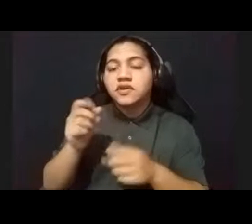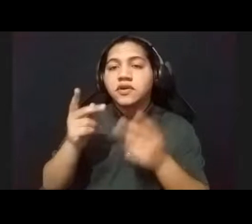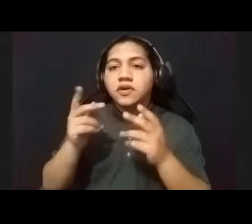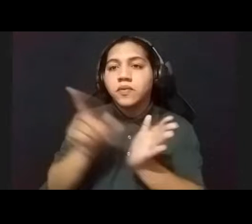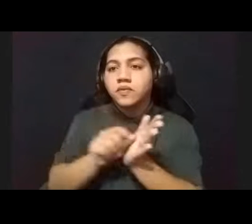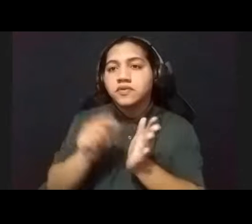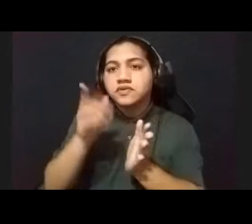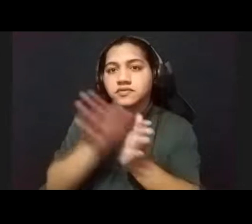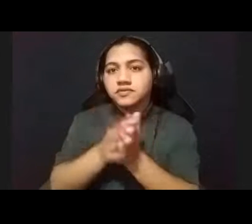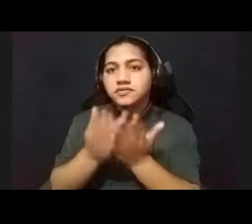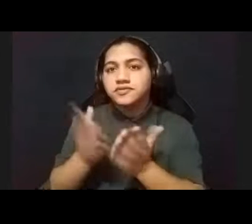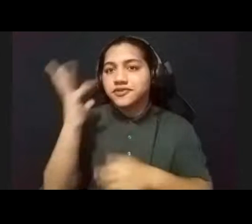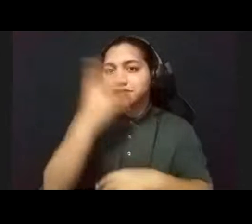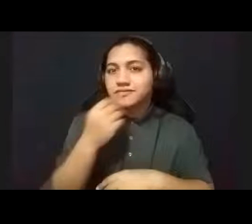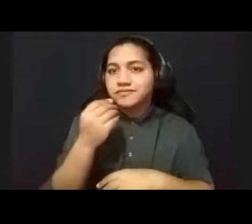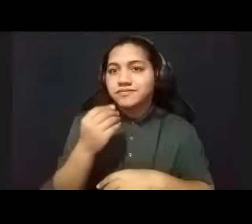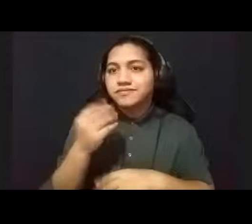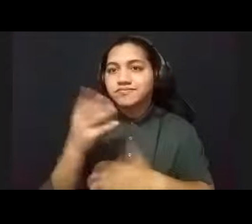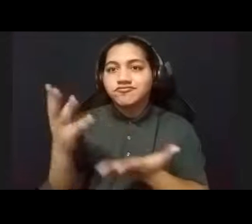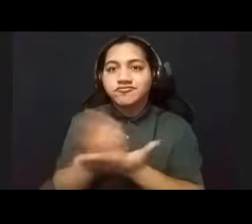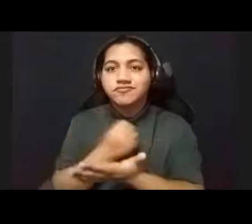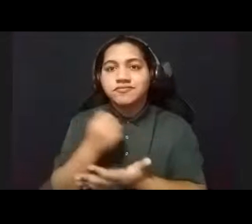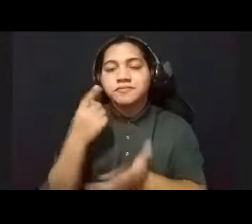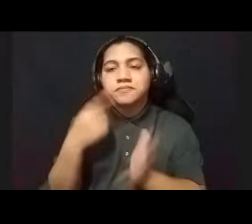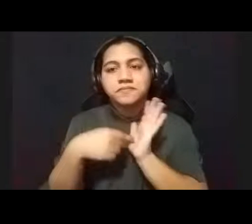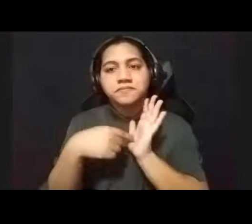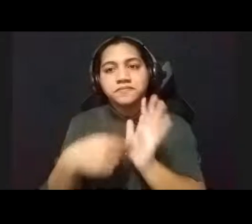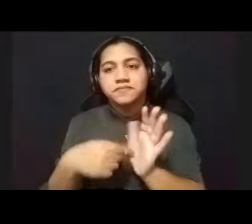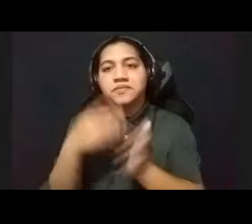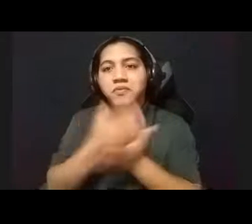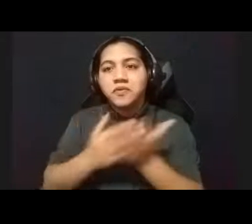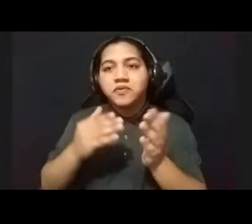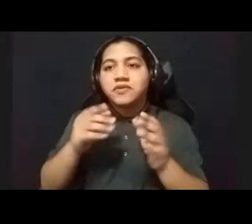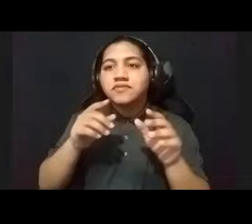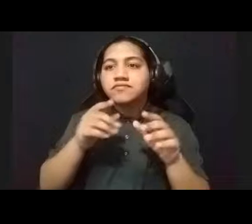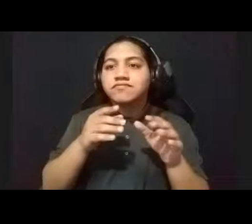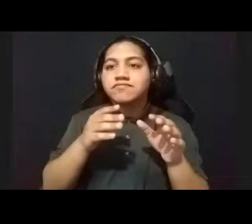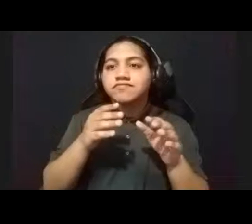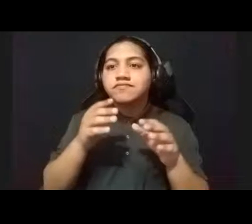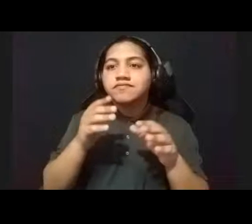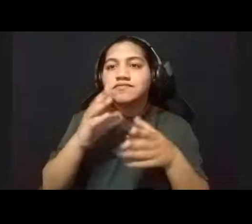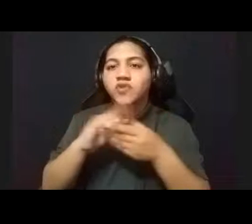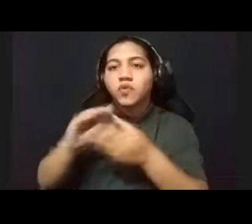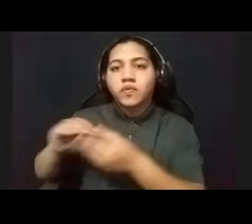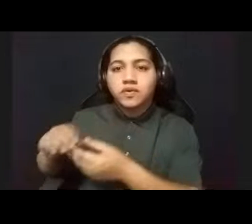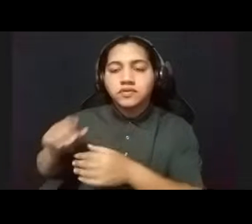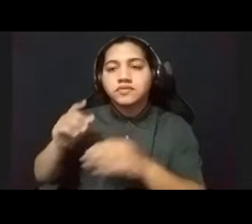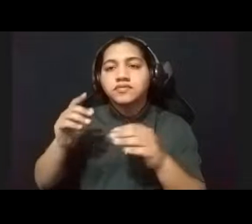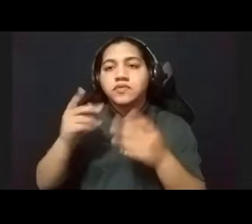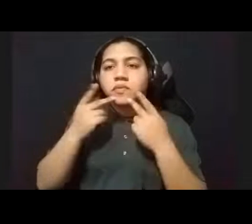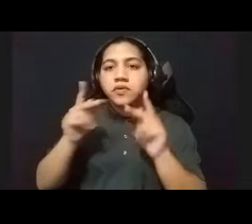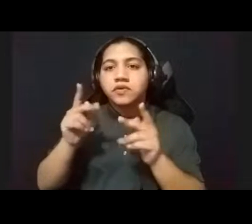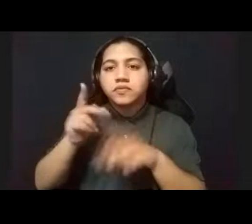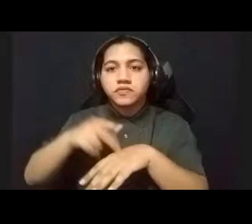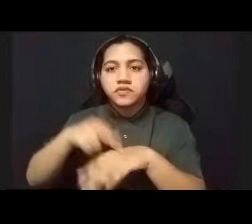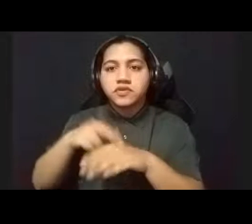libro tan lindo. Aprovecharé ahora para enseñarles algunas versiones que se publicaron en Puerto Rico, como por